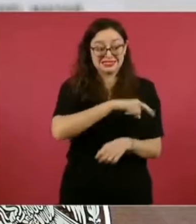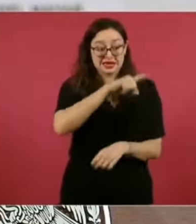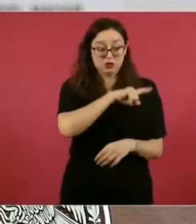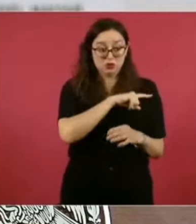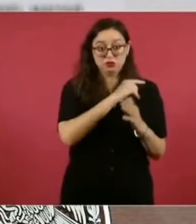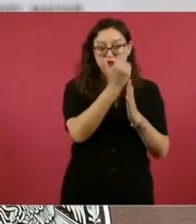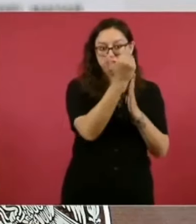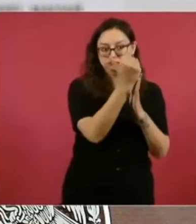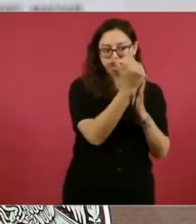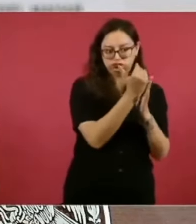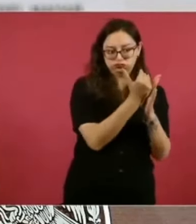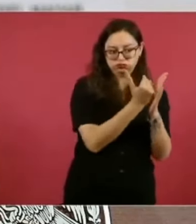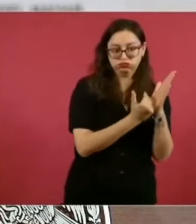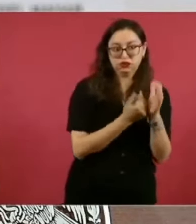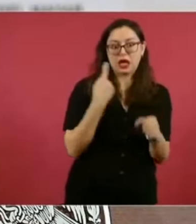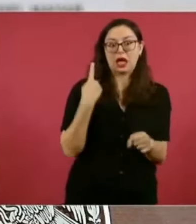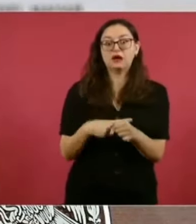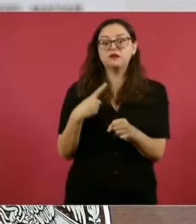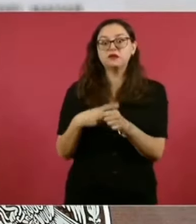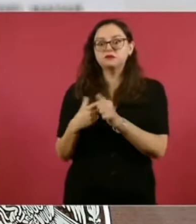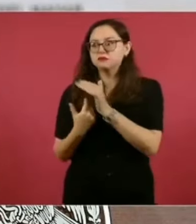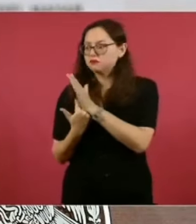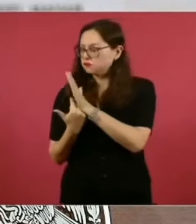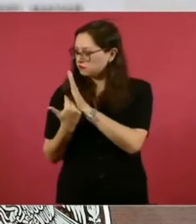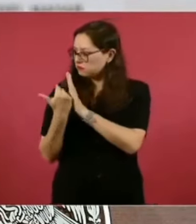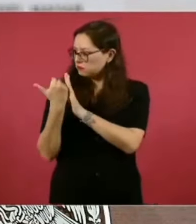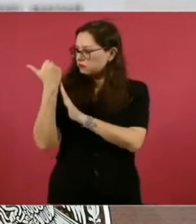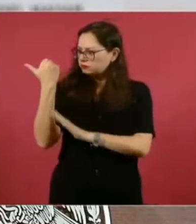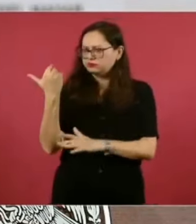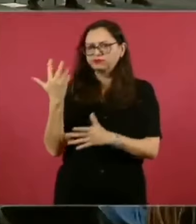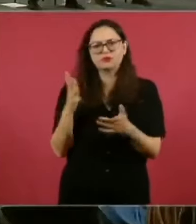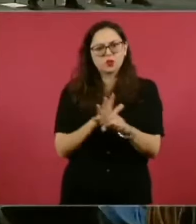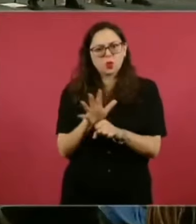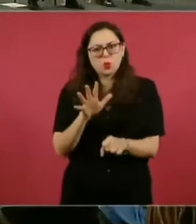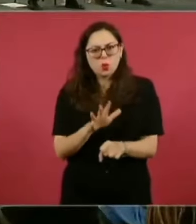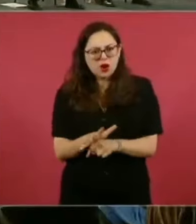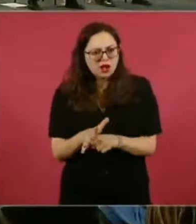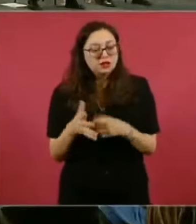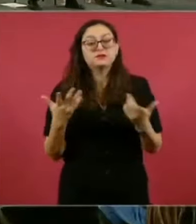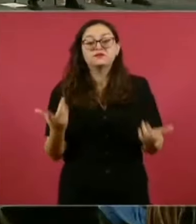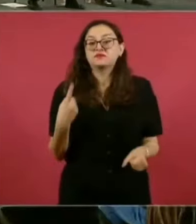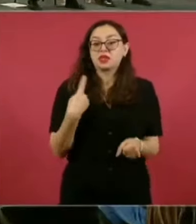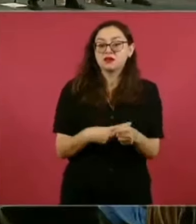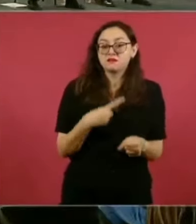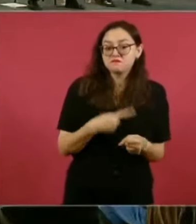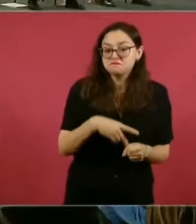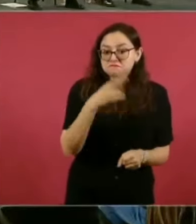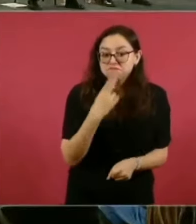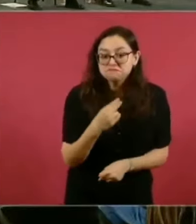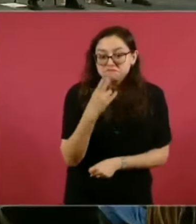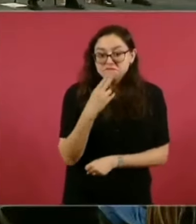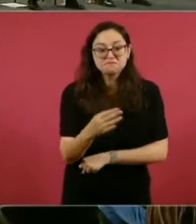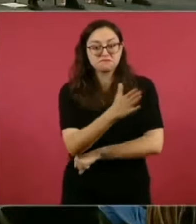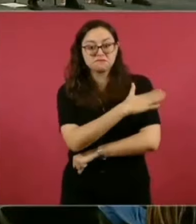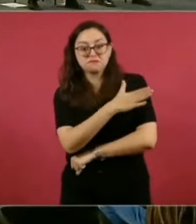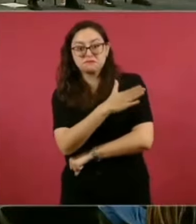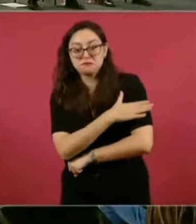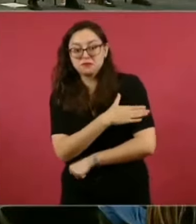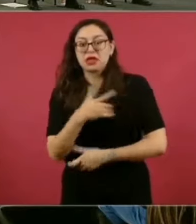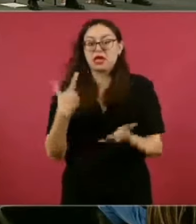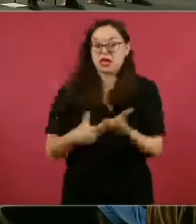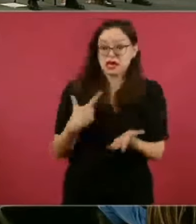no transmisibles. ¿Cuáles son? Diabetes, hipertensión, dislipidemia, colesterol alto y también el tema de